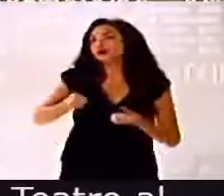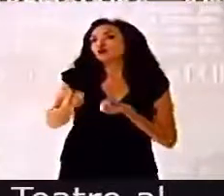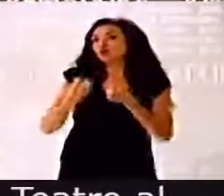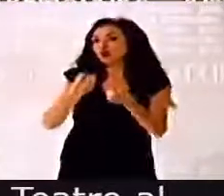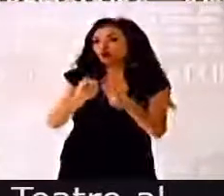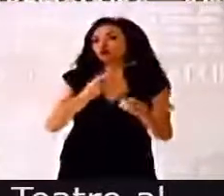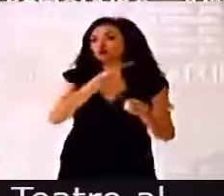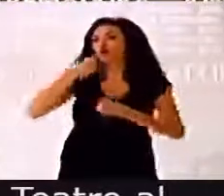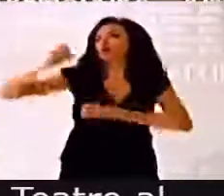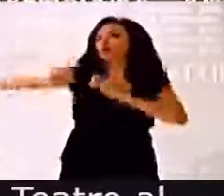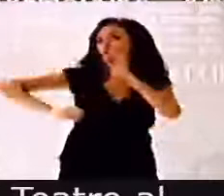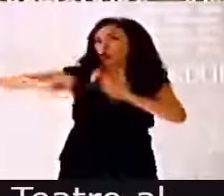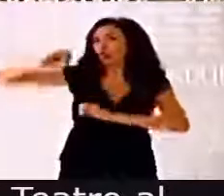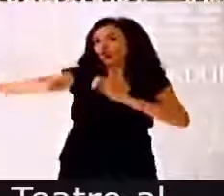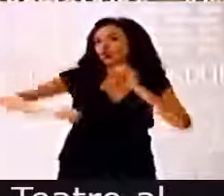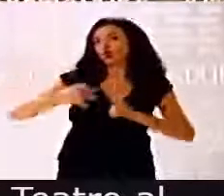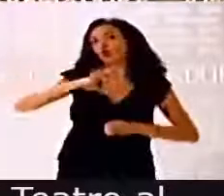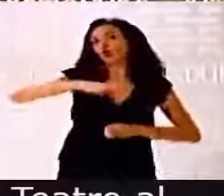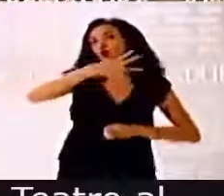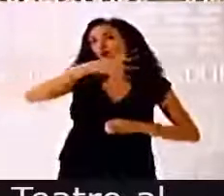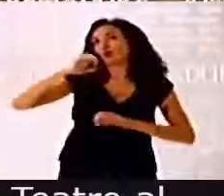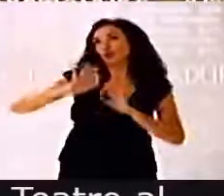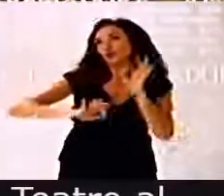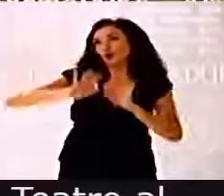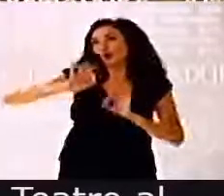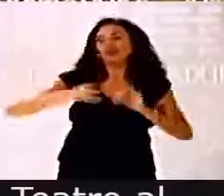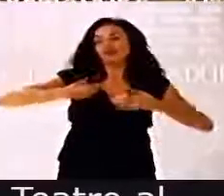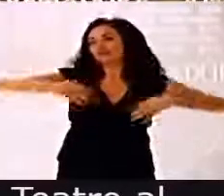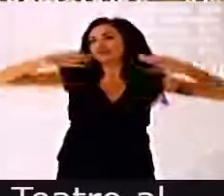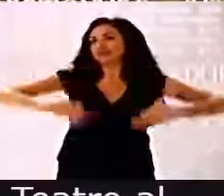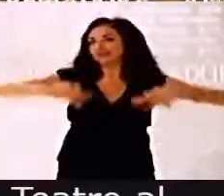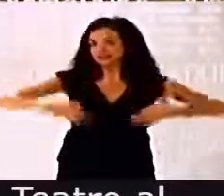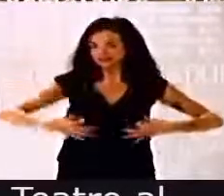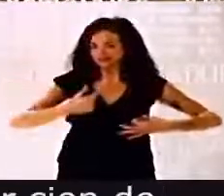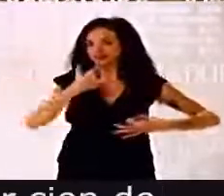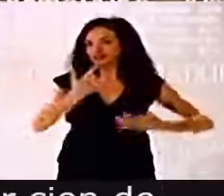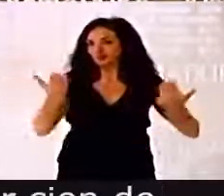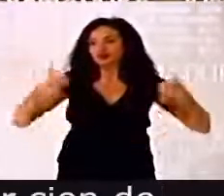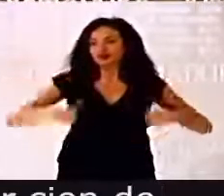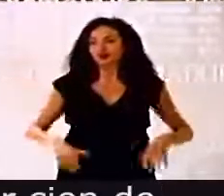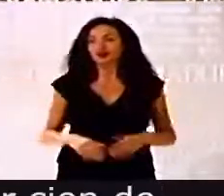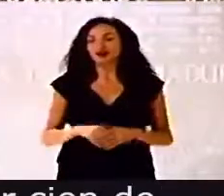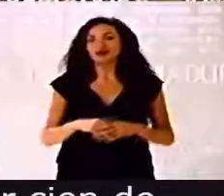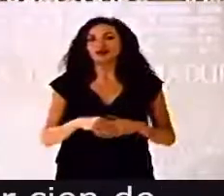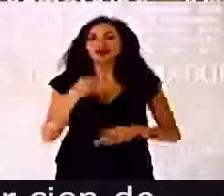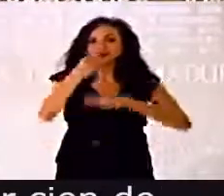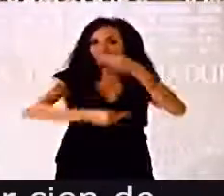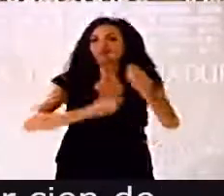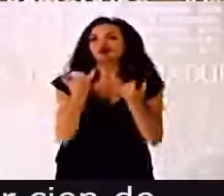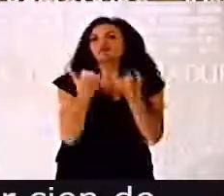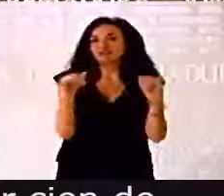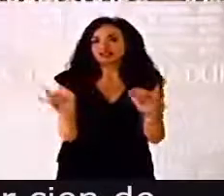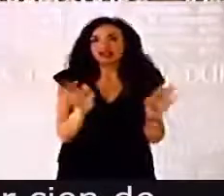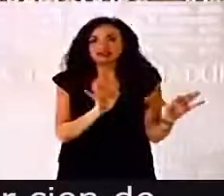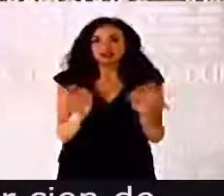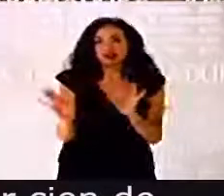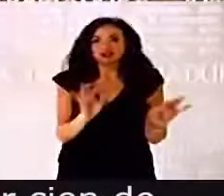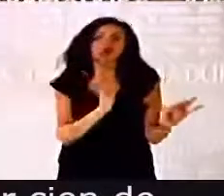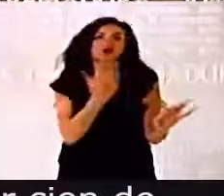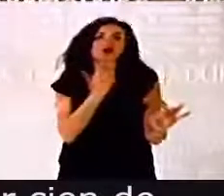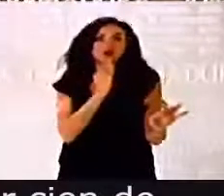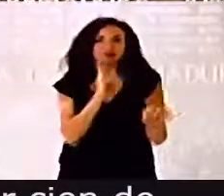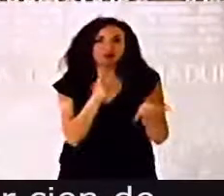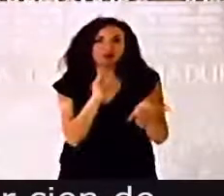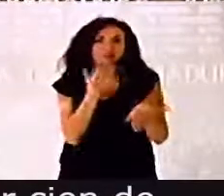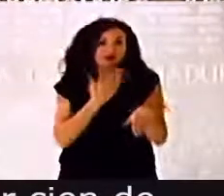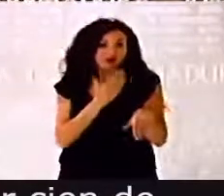un 100% y 400% de fiabilidad, que se hacía el Festival de Teatro Clásico de Mérida, pero